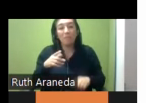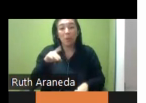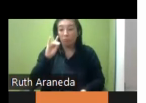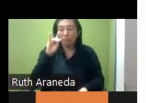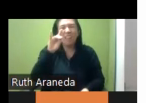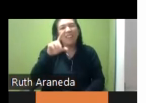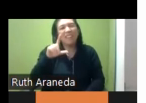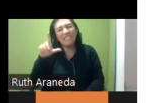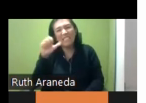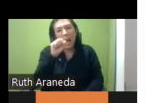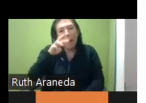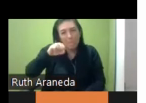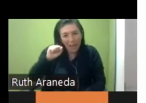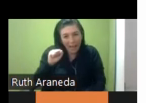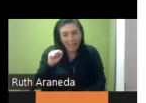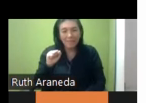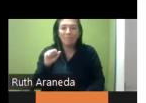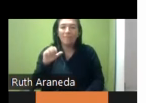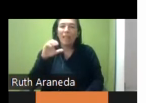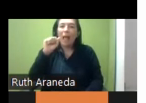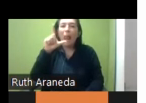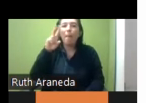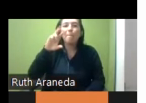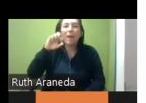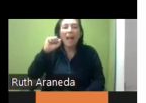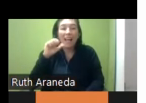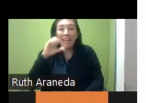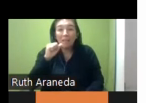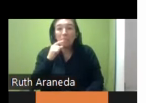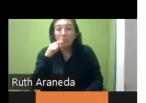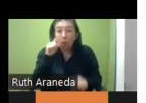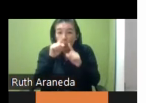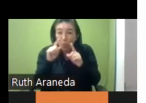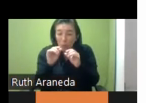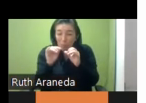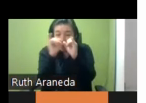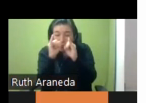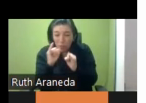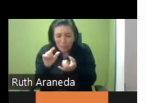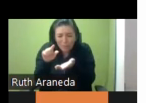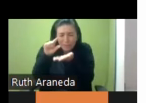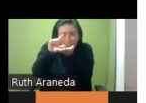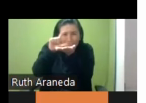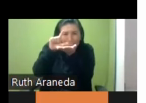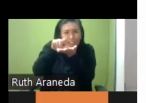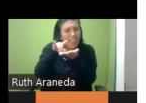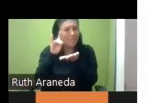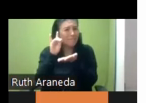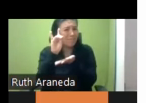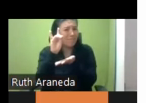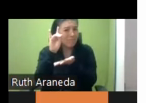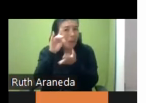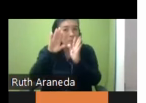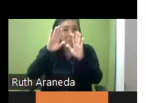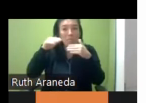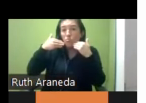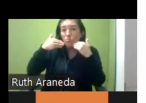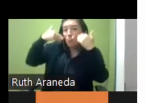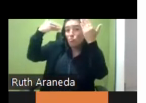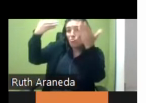pequeñas llamitas, como se ve en este caso, una llamita también ofrendada al lago Titicaca